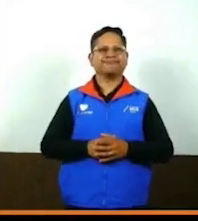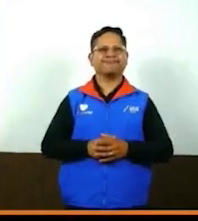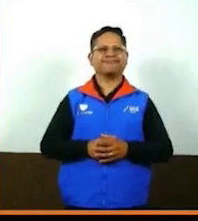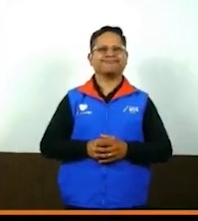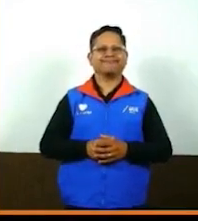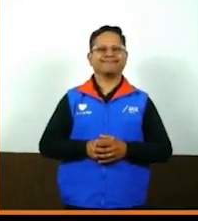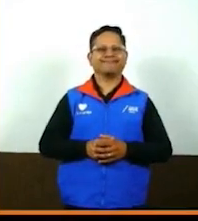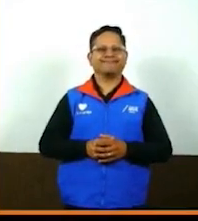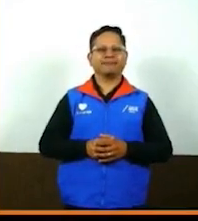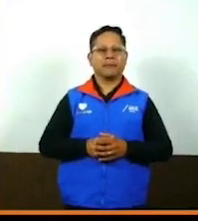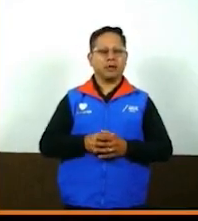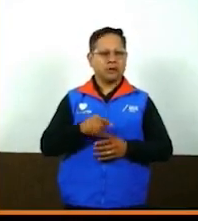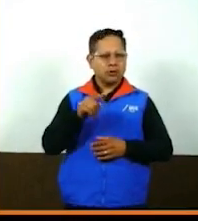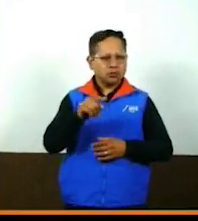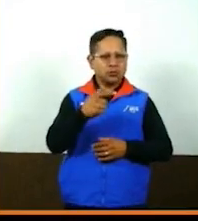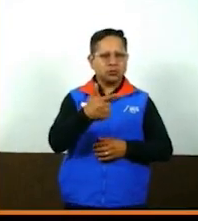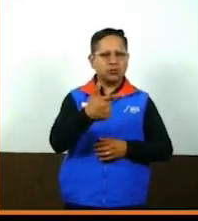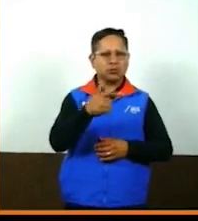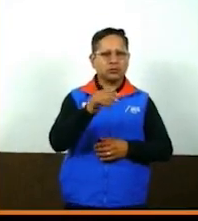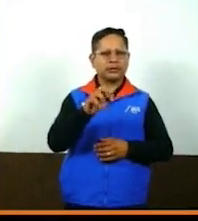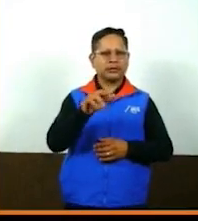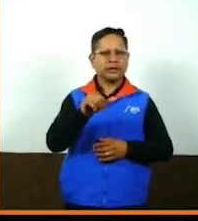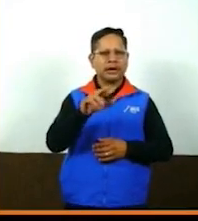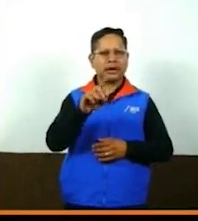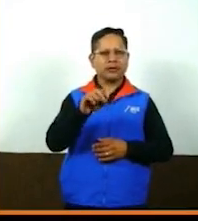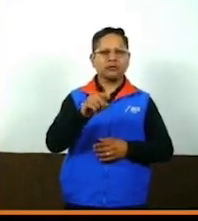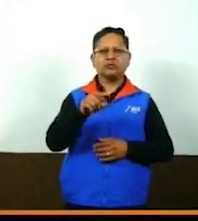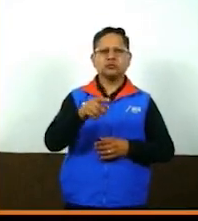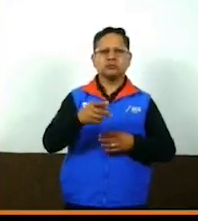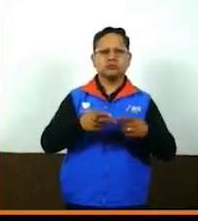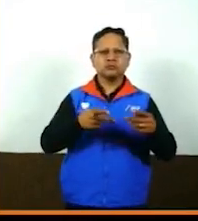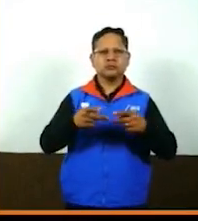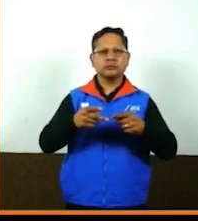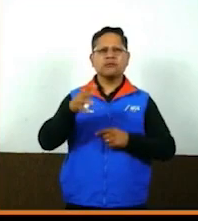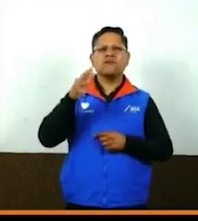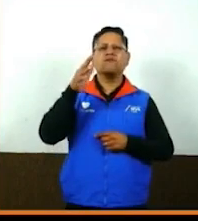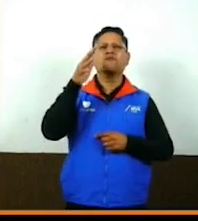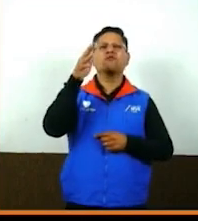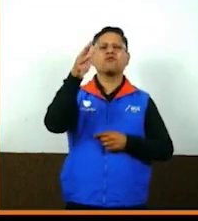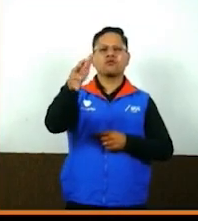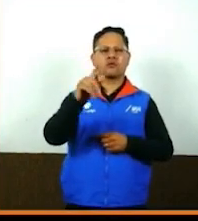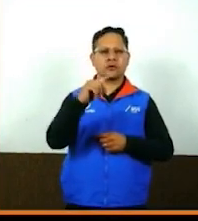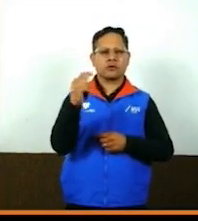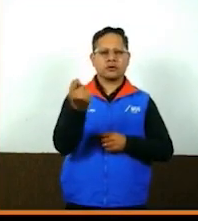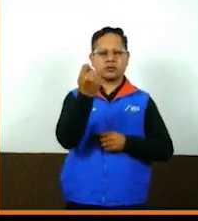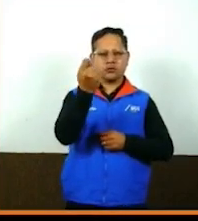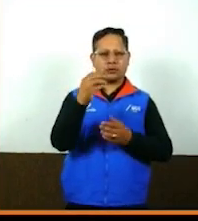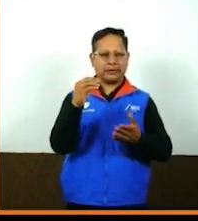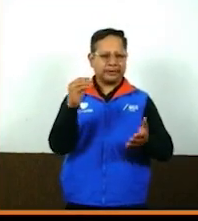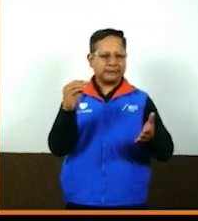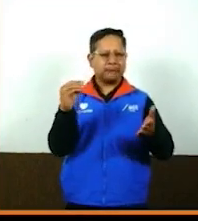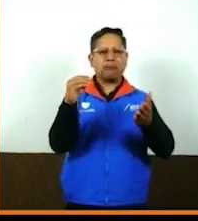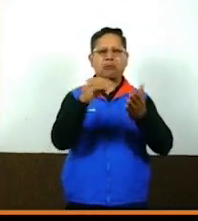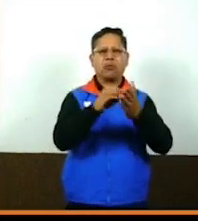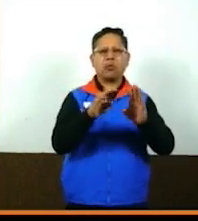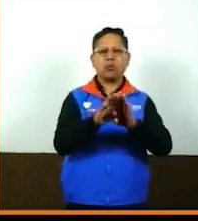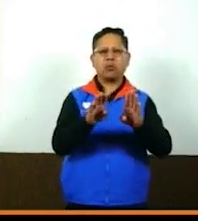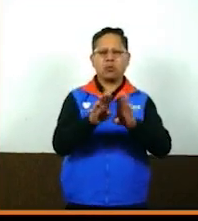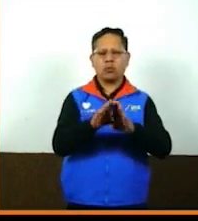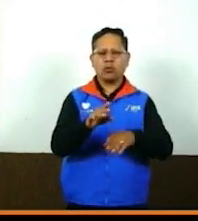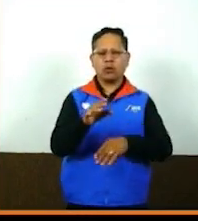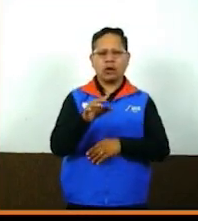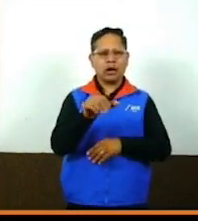Gerardo, pues platícanos un poco acerca de los planes futuros en cuanto a la implementación de tecnología sostenible y cómo esperan